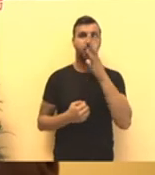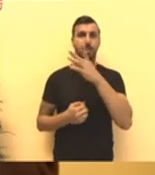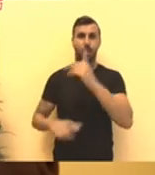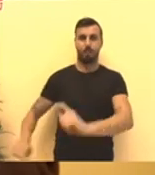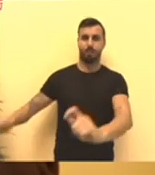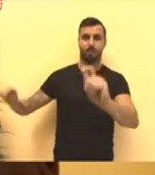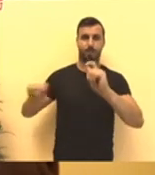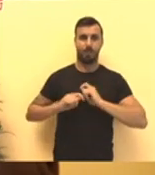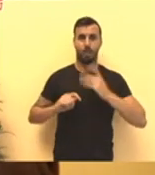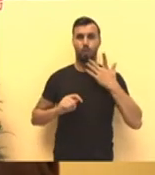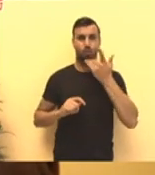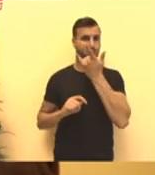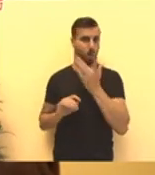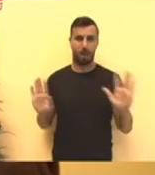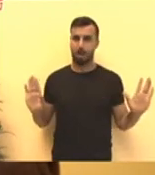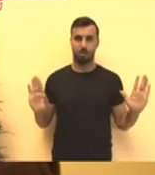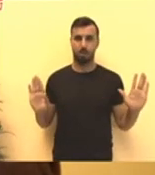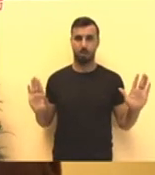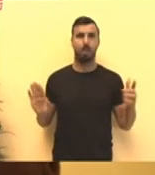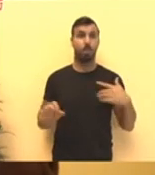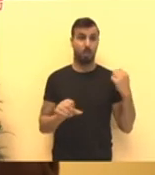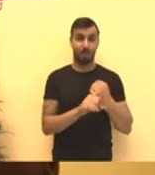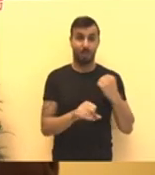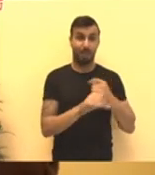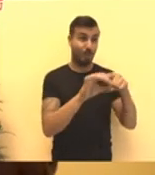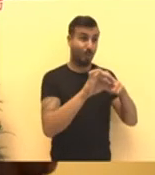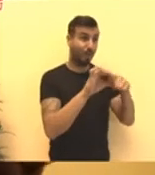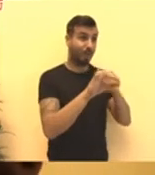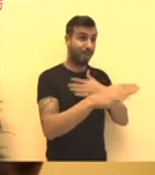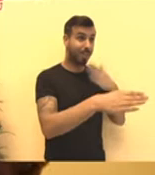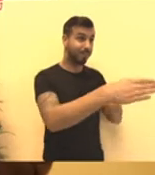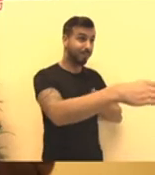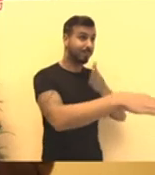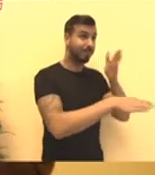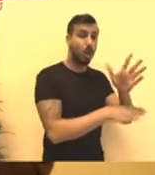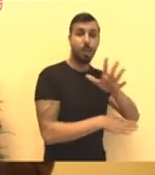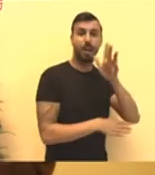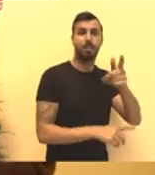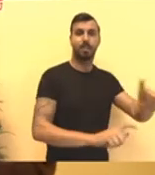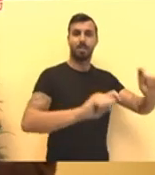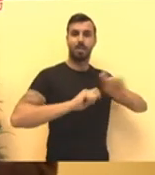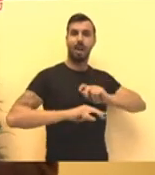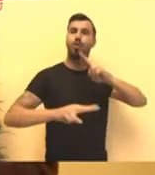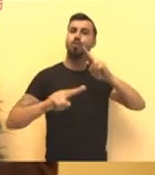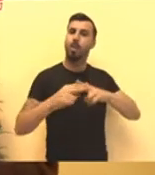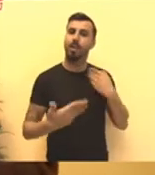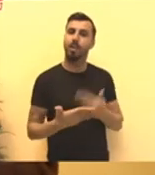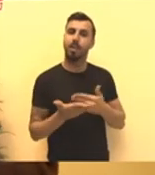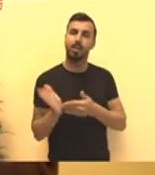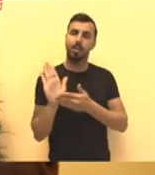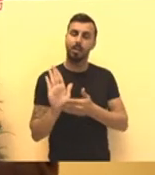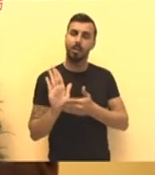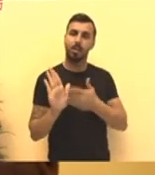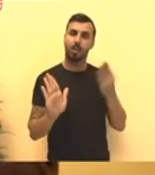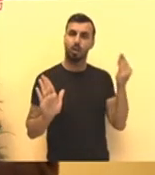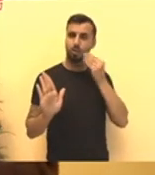Pedías plaza en un puesto de trabajo y no podías ir porque supuestamente eras una subnormal. Lo